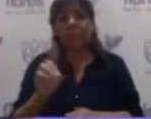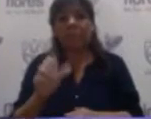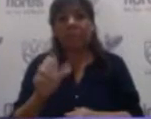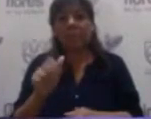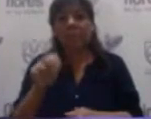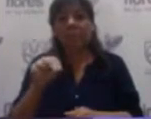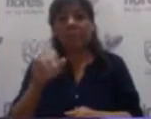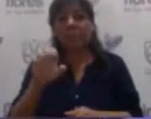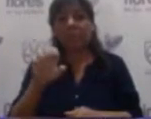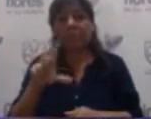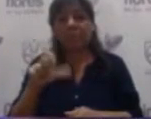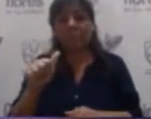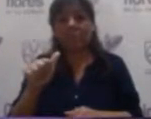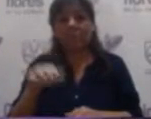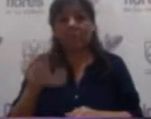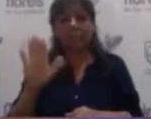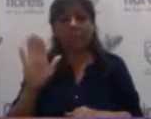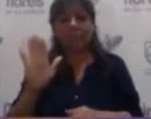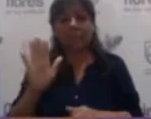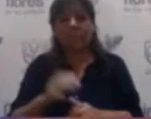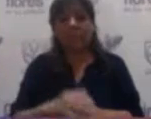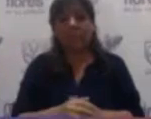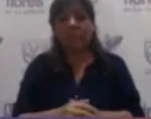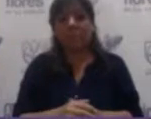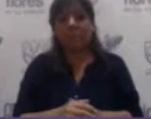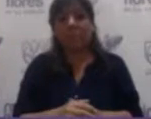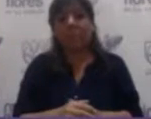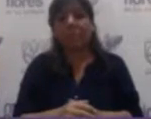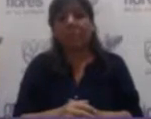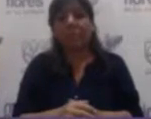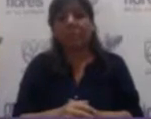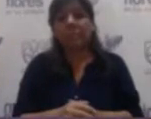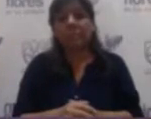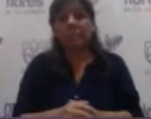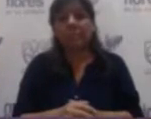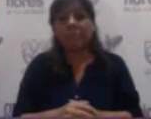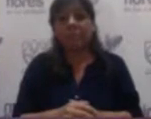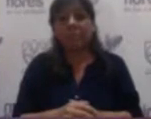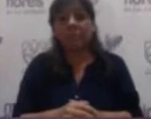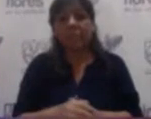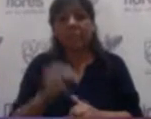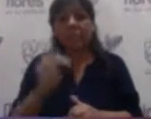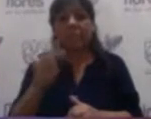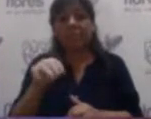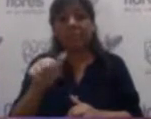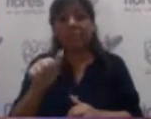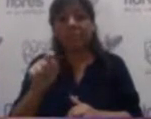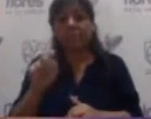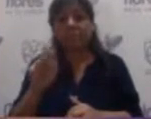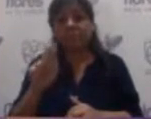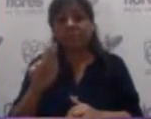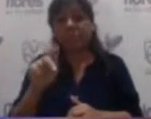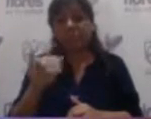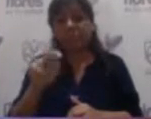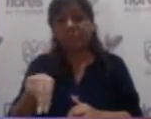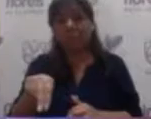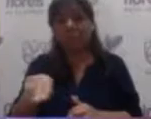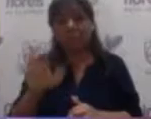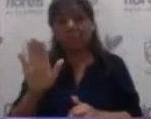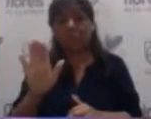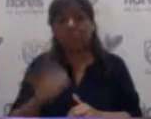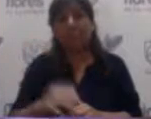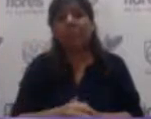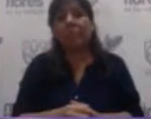Vítor, señora Franca Rey Camino, señor Martín Bustamante Castro,